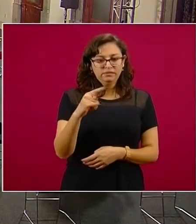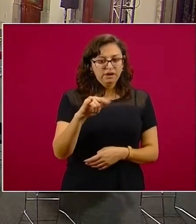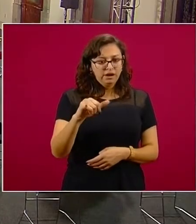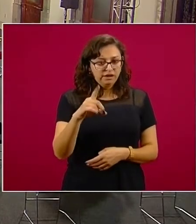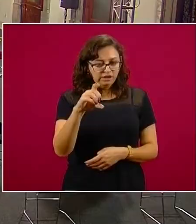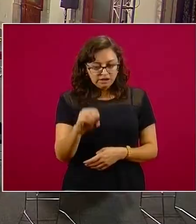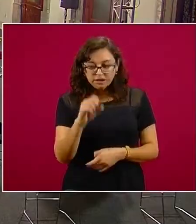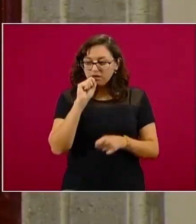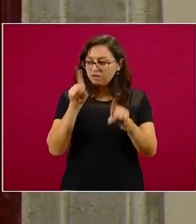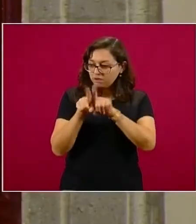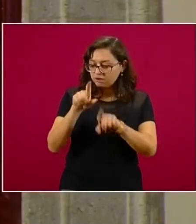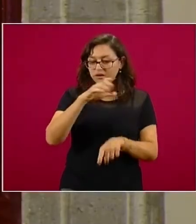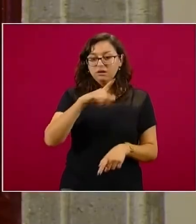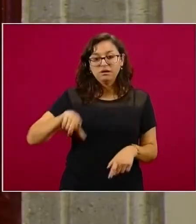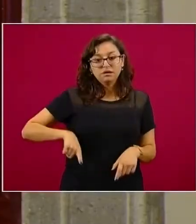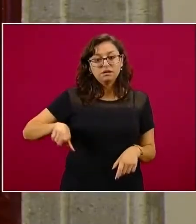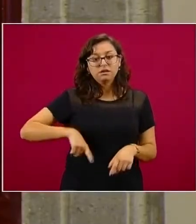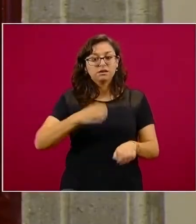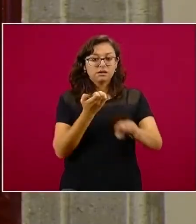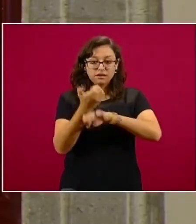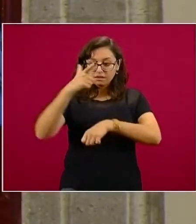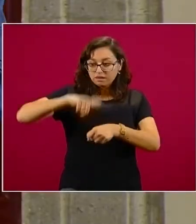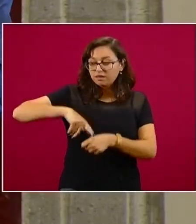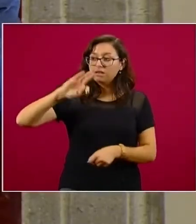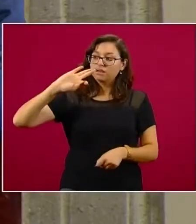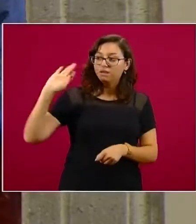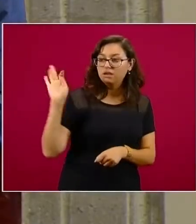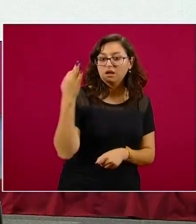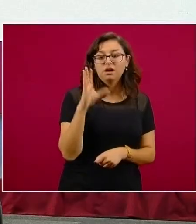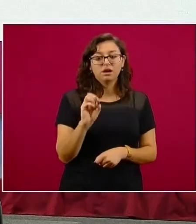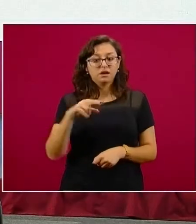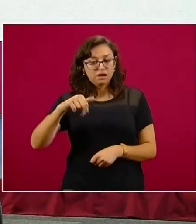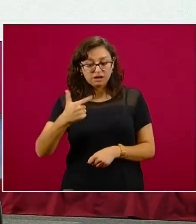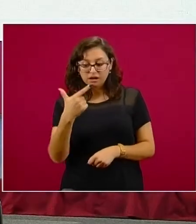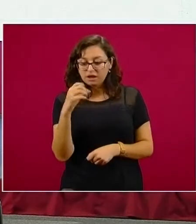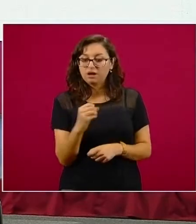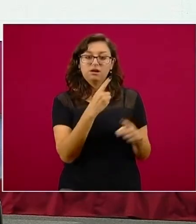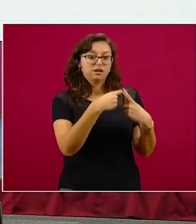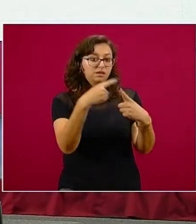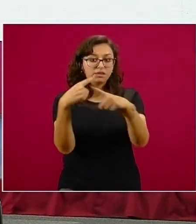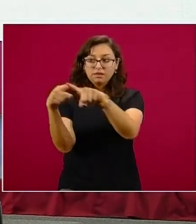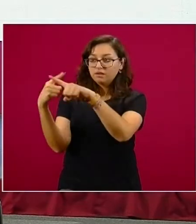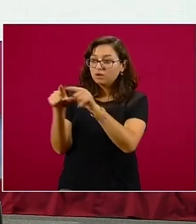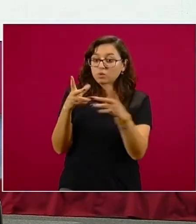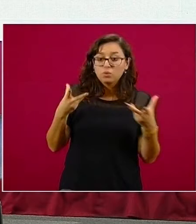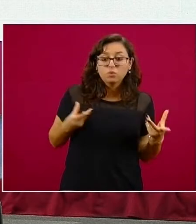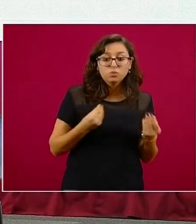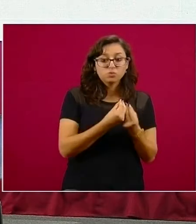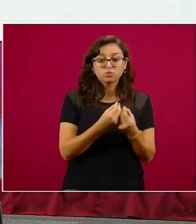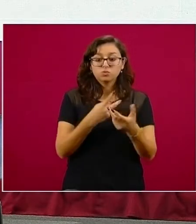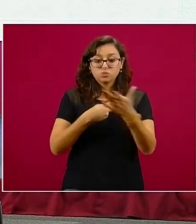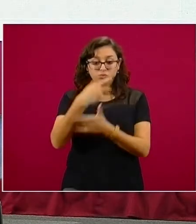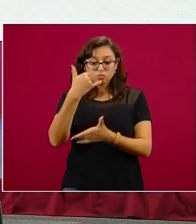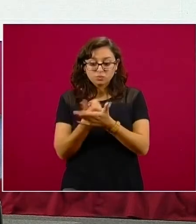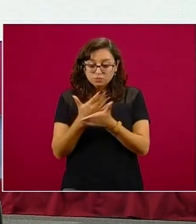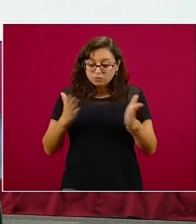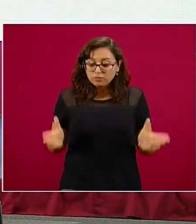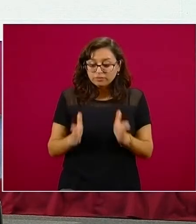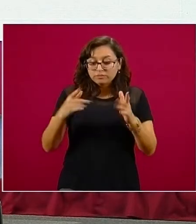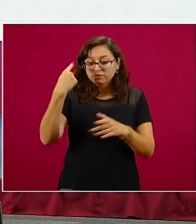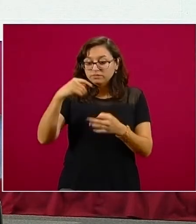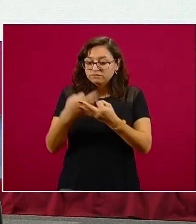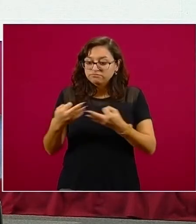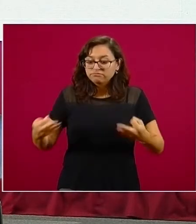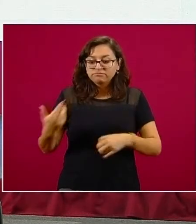transformación relevante como una colonia ferrocarrilera en Cuernavaca, Morelos, que luego de 50 años sus habitantes no tenían certeza